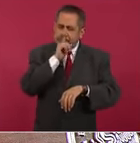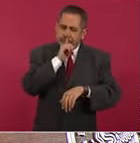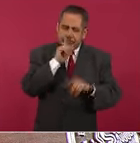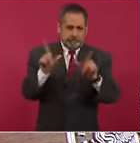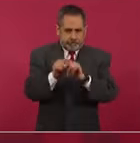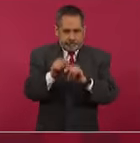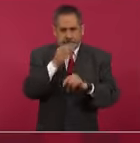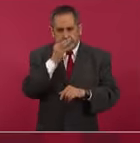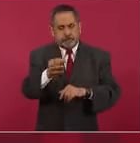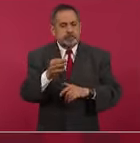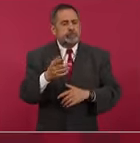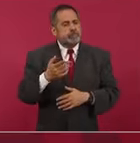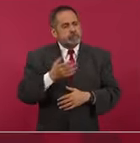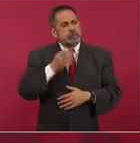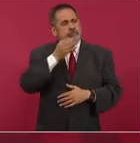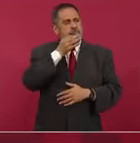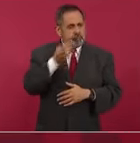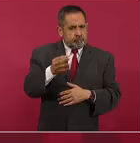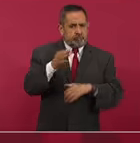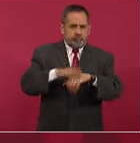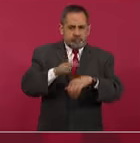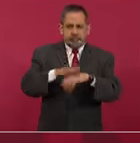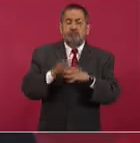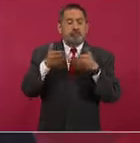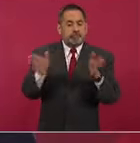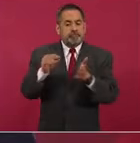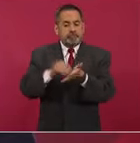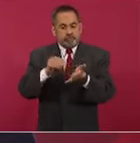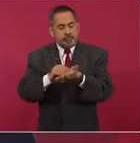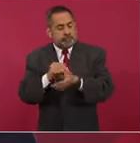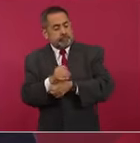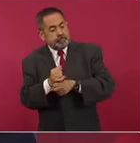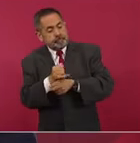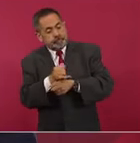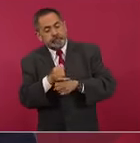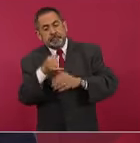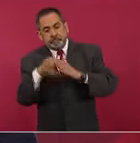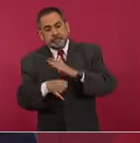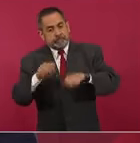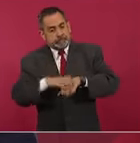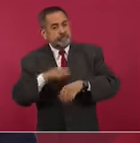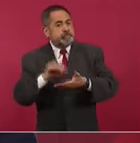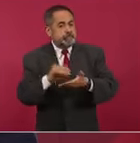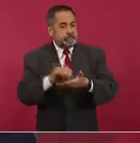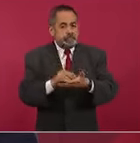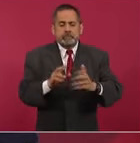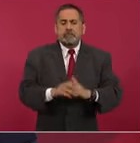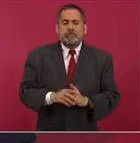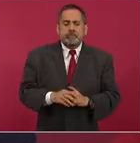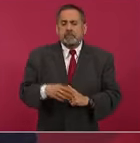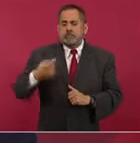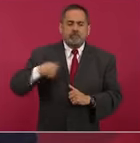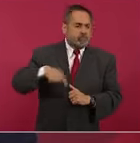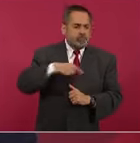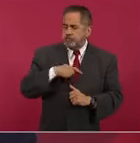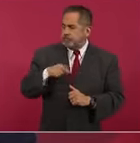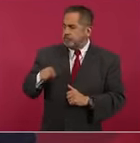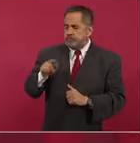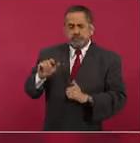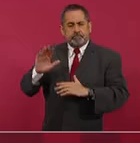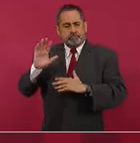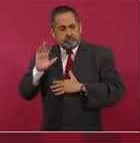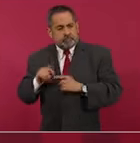solo comentarles que está abierta la investigación y tenemos el compromiso con